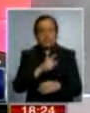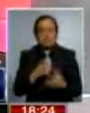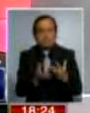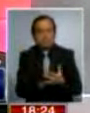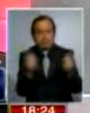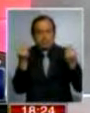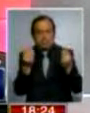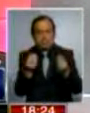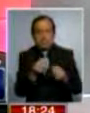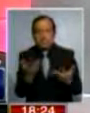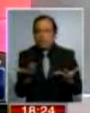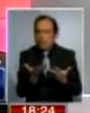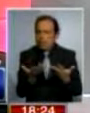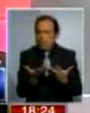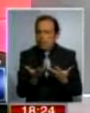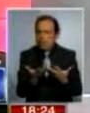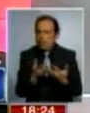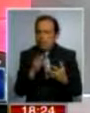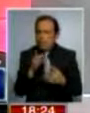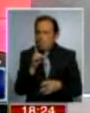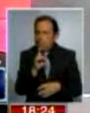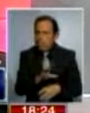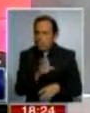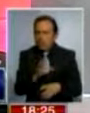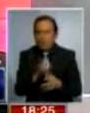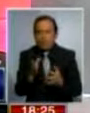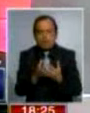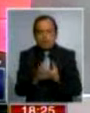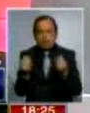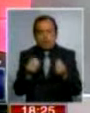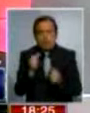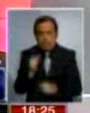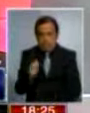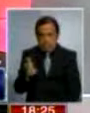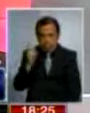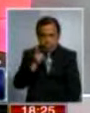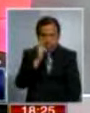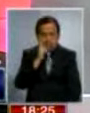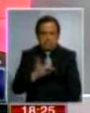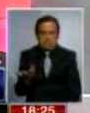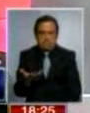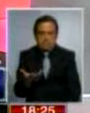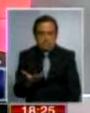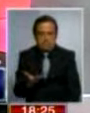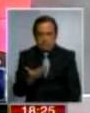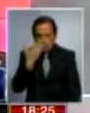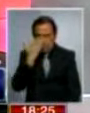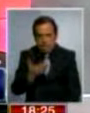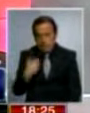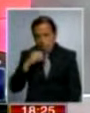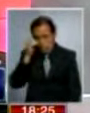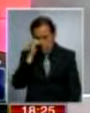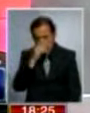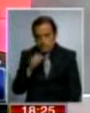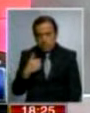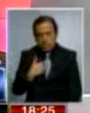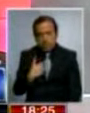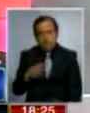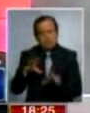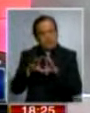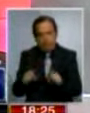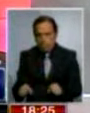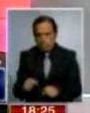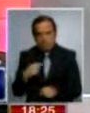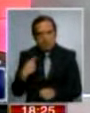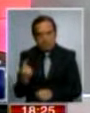única manera de poder evitar esta fuga es haciendo uso del armamento. Pero eso hubiese sido un descriterio, según mi opinión, y yo comparto plenamente